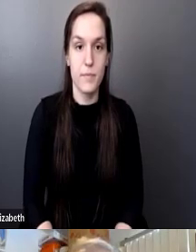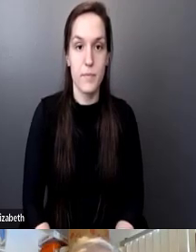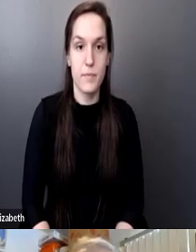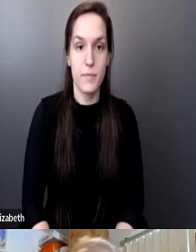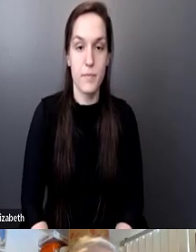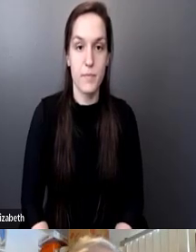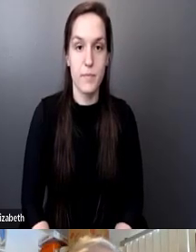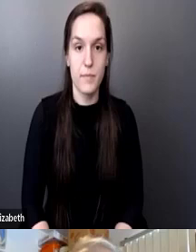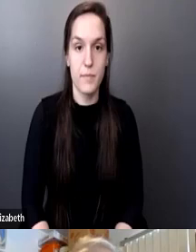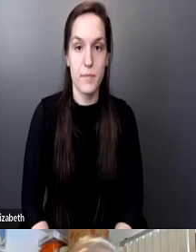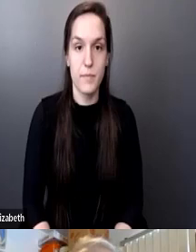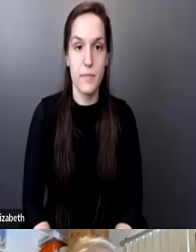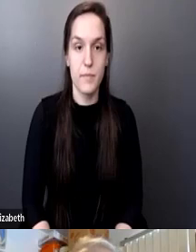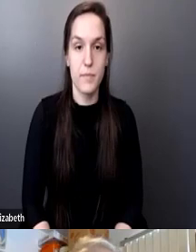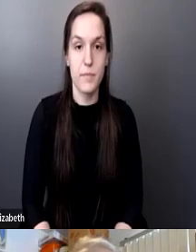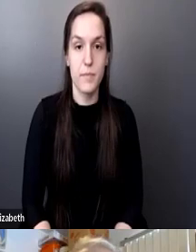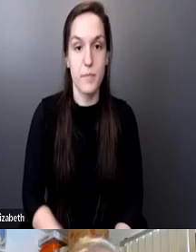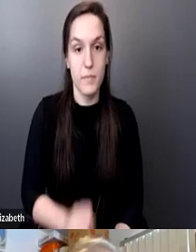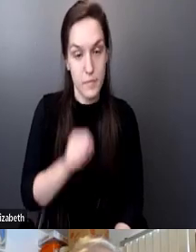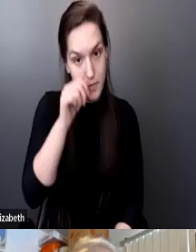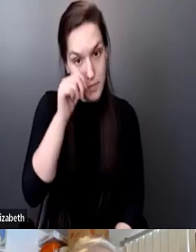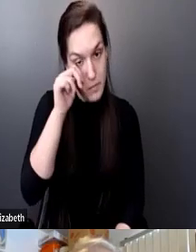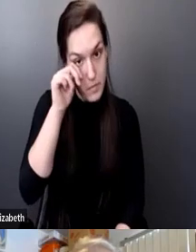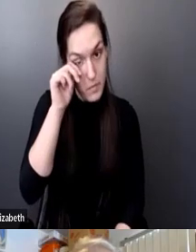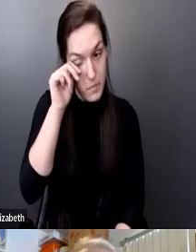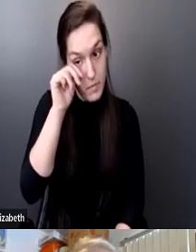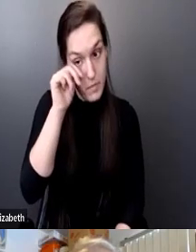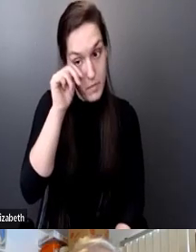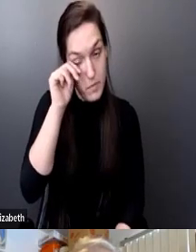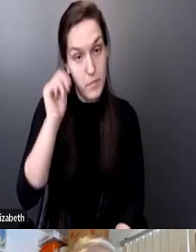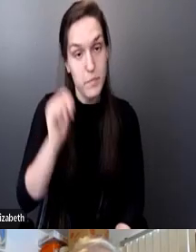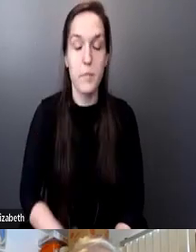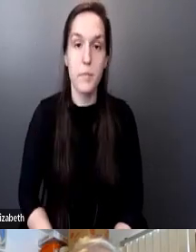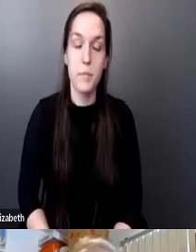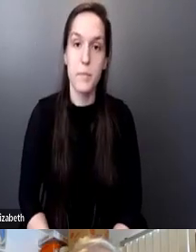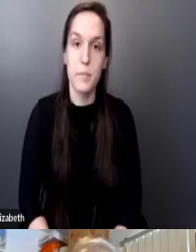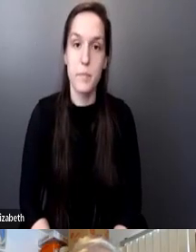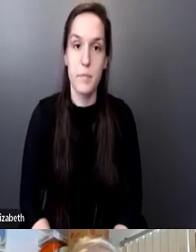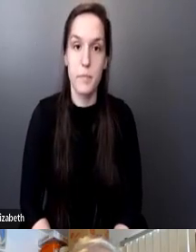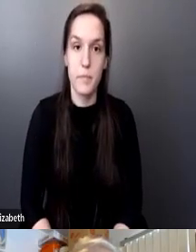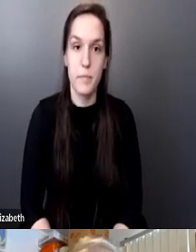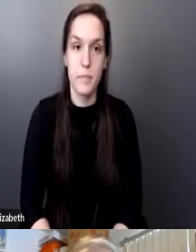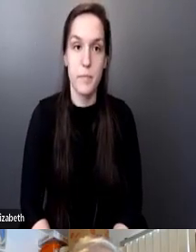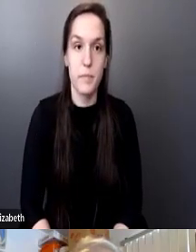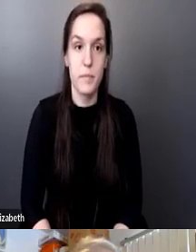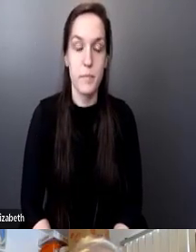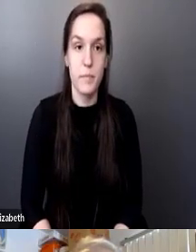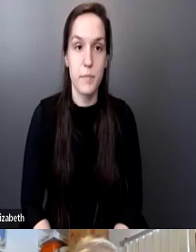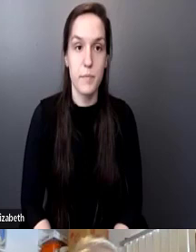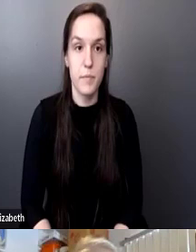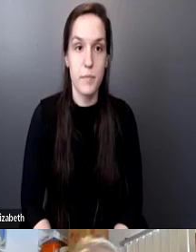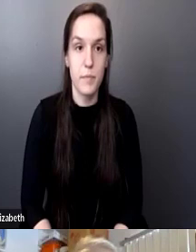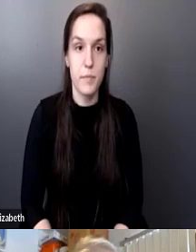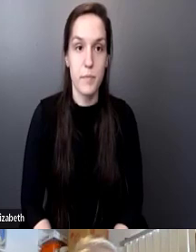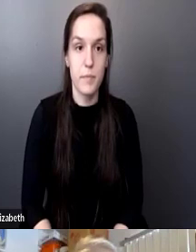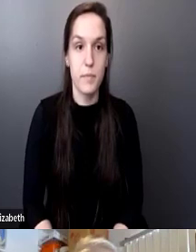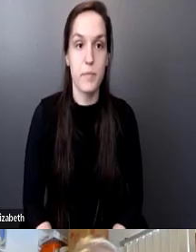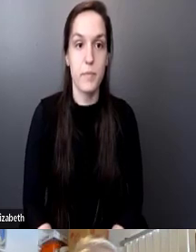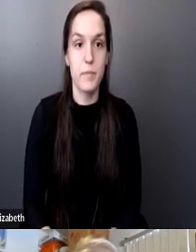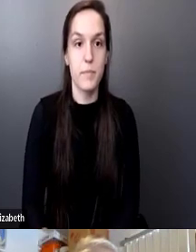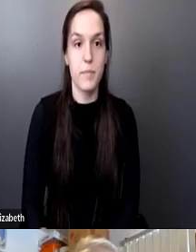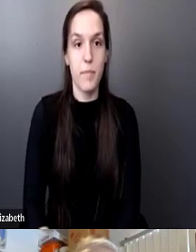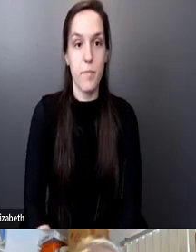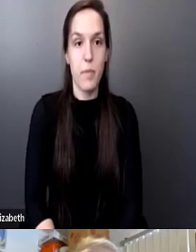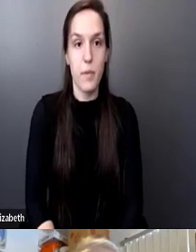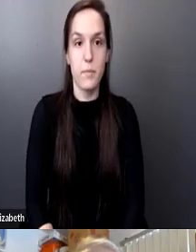sigamos unas pautas muy sencillas, pero muy necesarias debido a que tenemos servicios de interpretación. Recordemos que el español